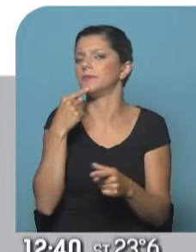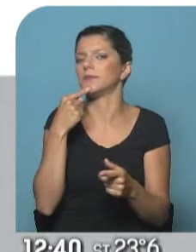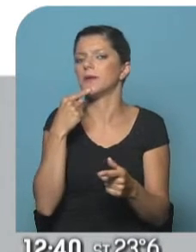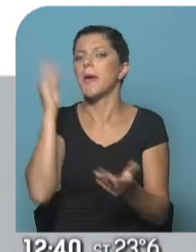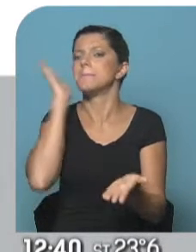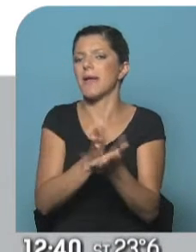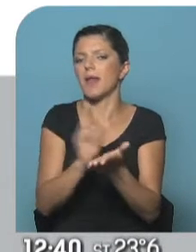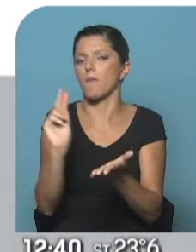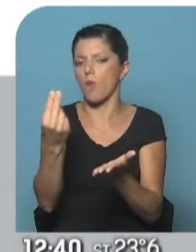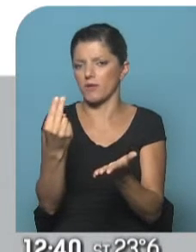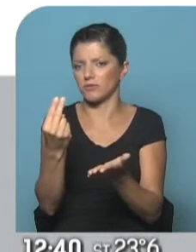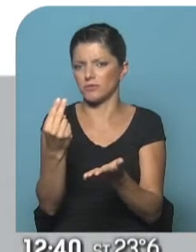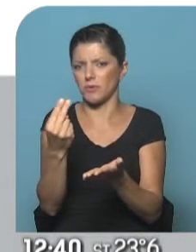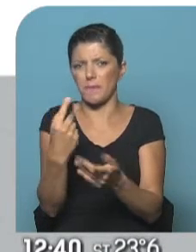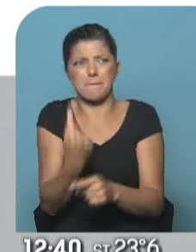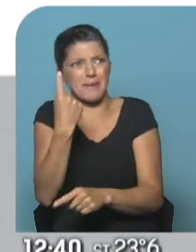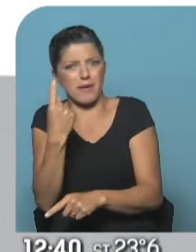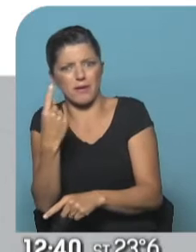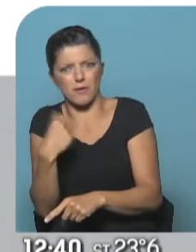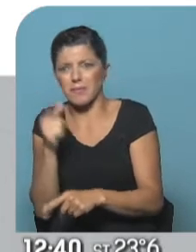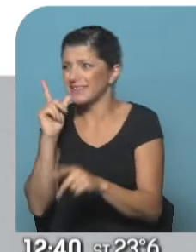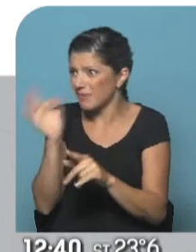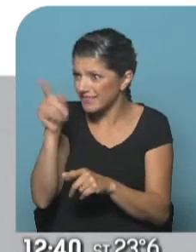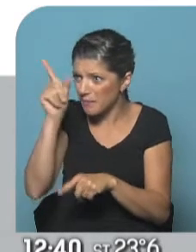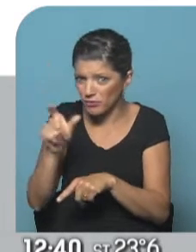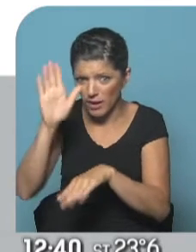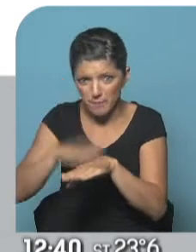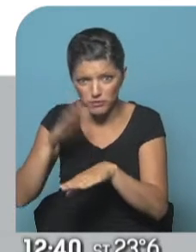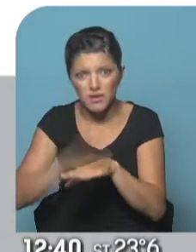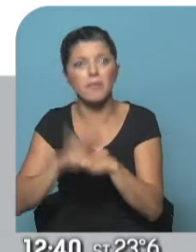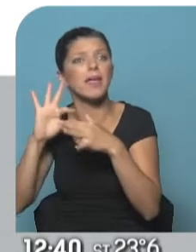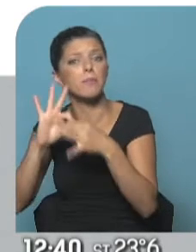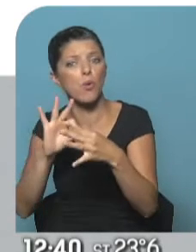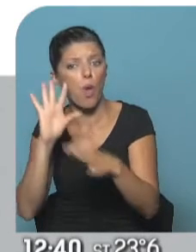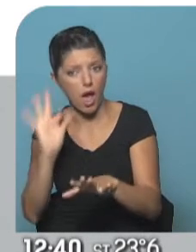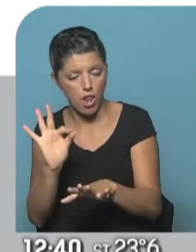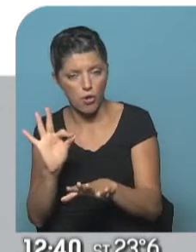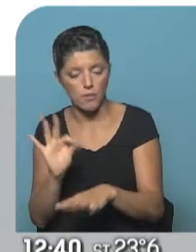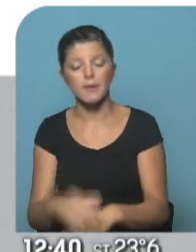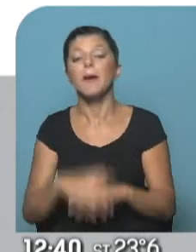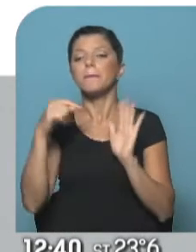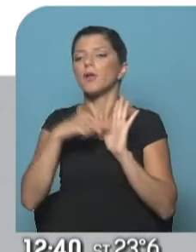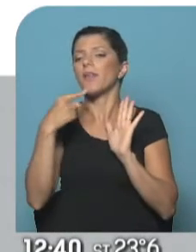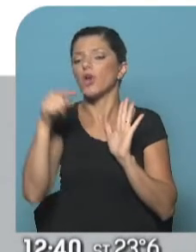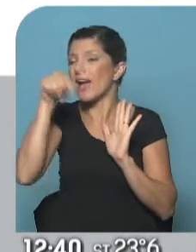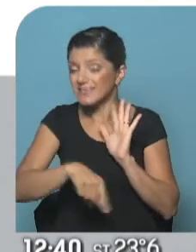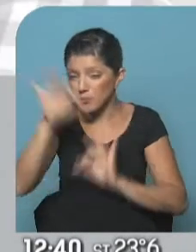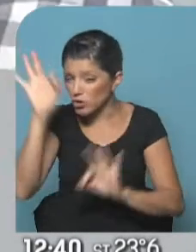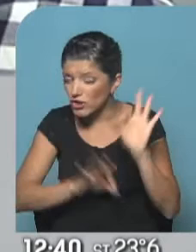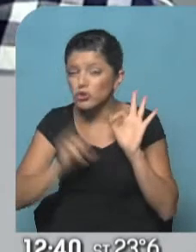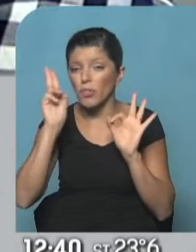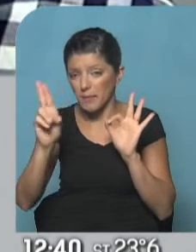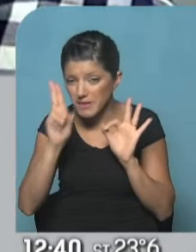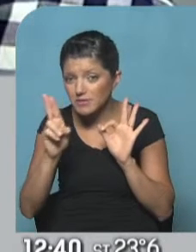por anticipado, sin confirmarse aún autorías y demás, lo que hizo ahora es anticipar que iba a pedir el fin de este programa, que